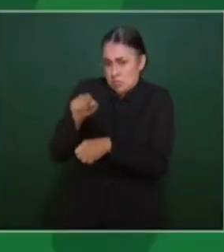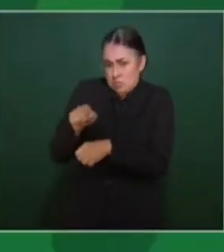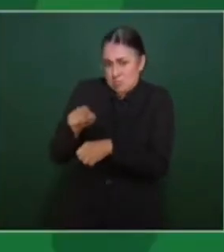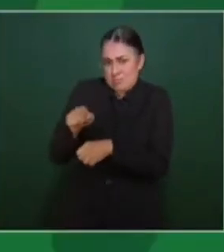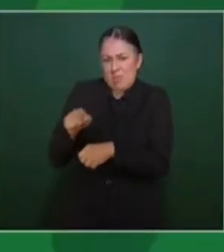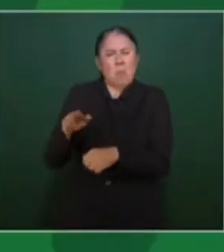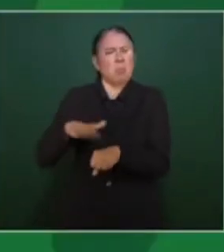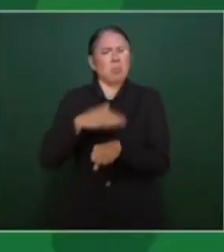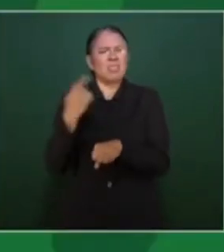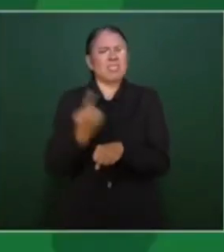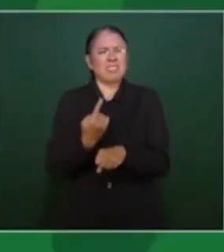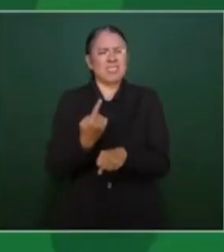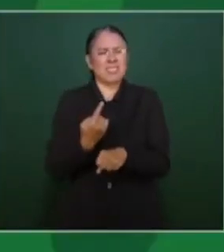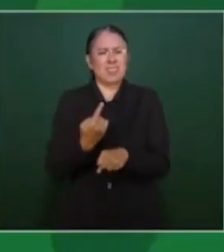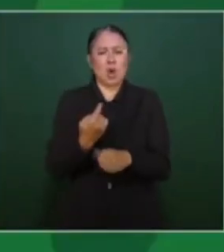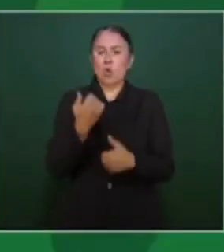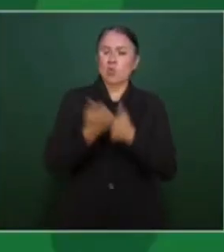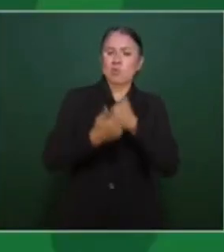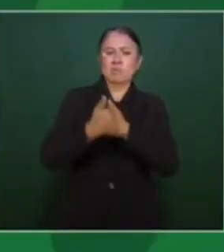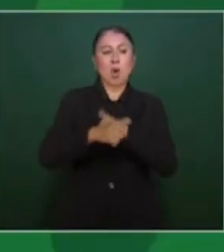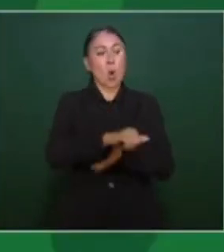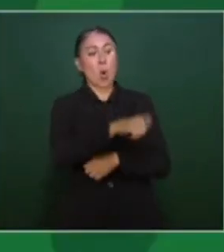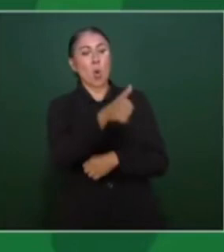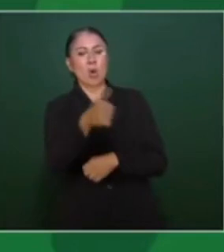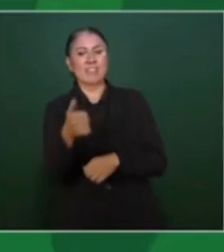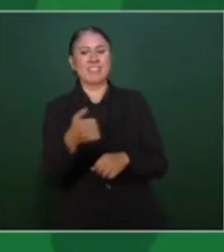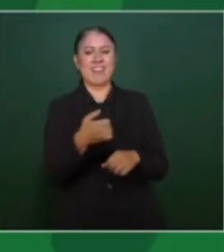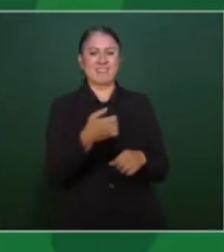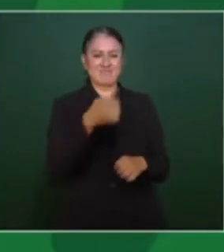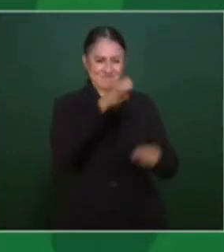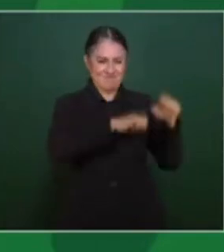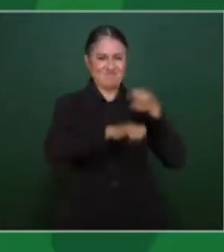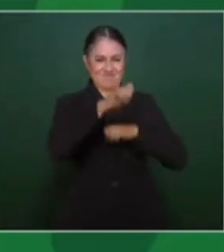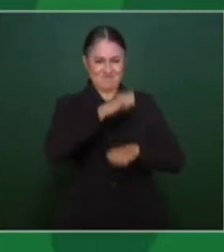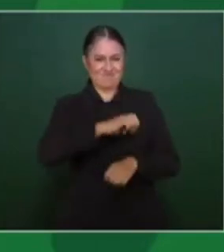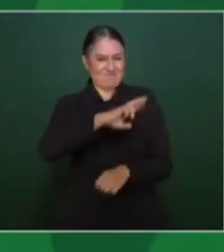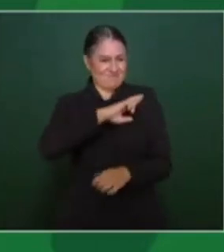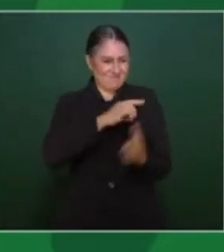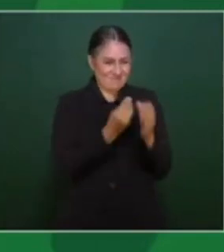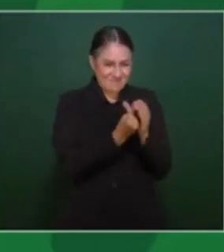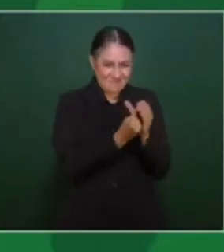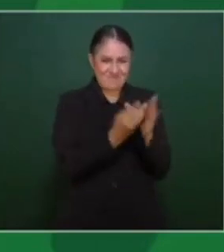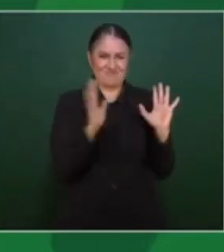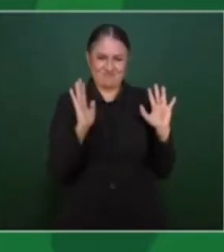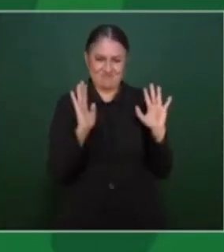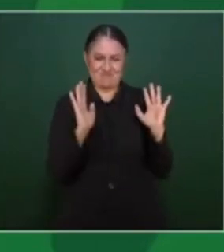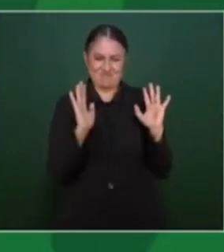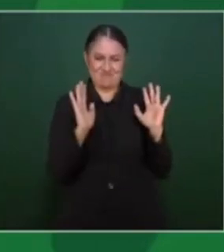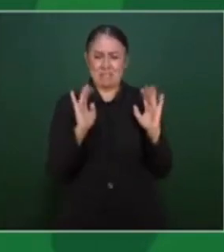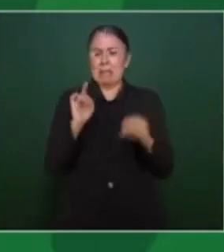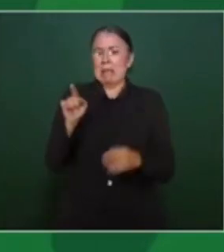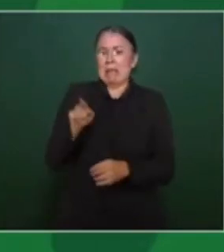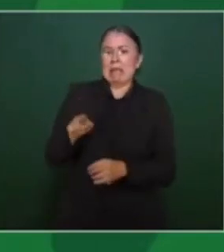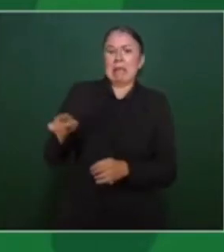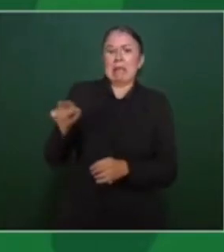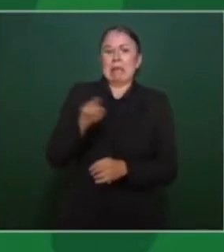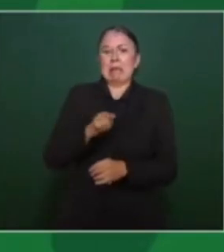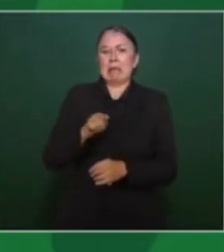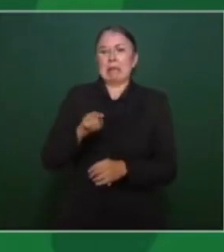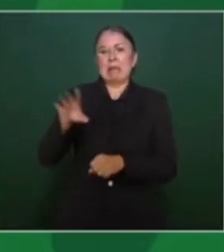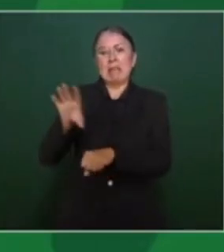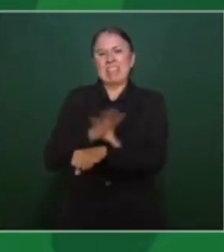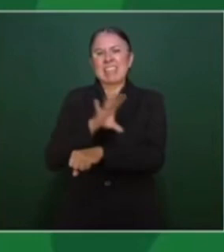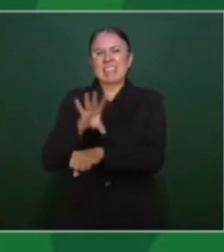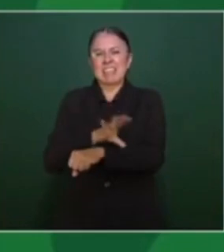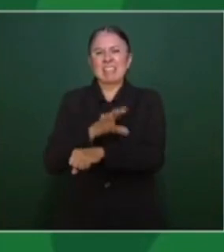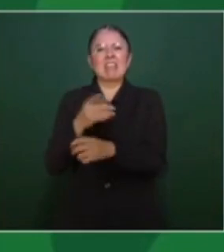competir con las empresas particulares y comprar la energía a las